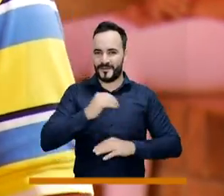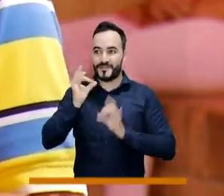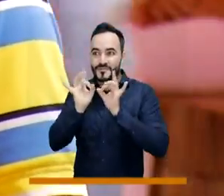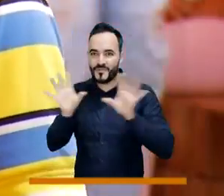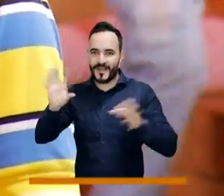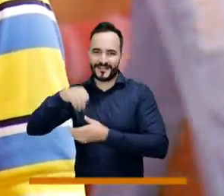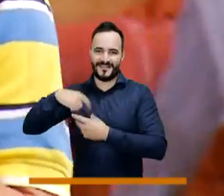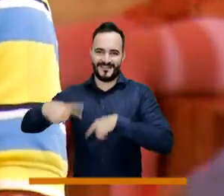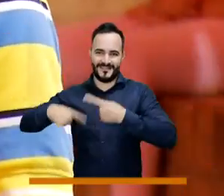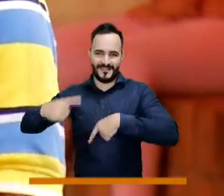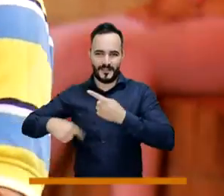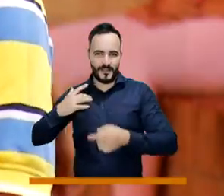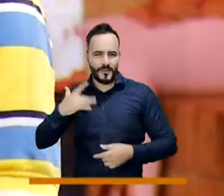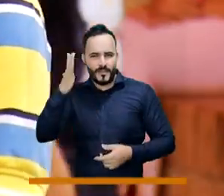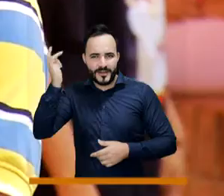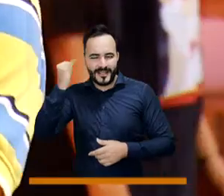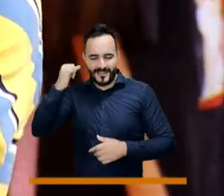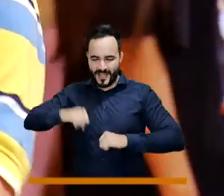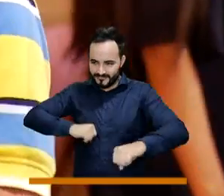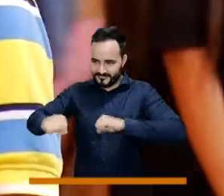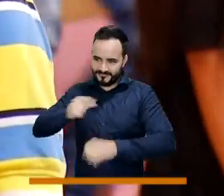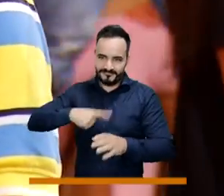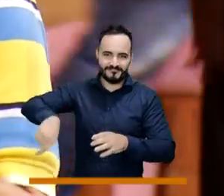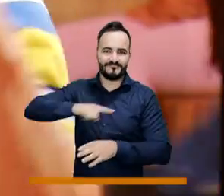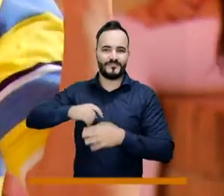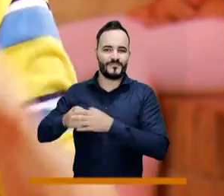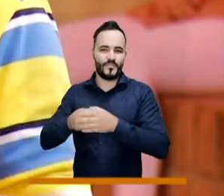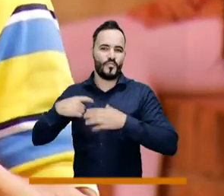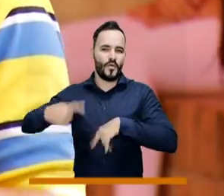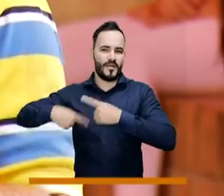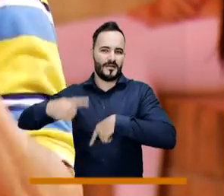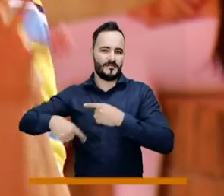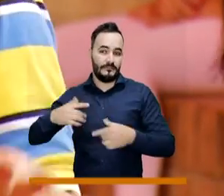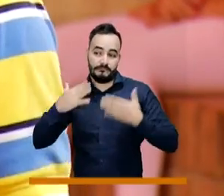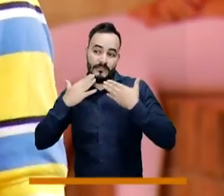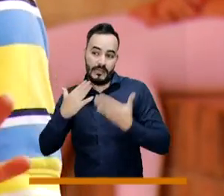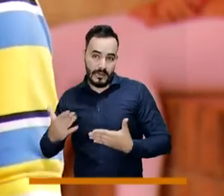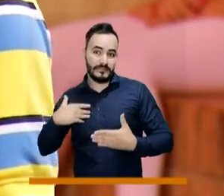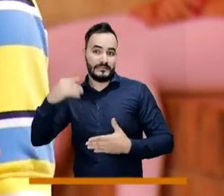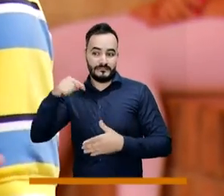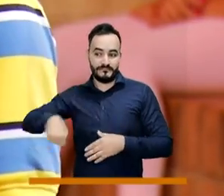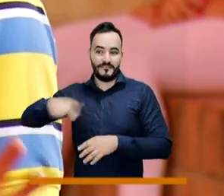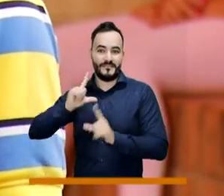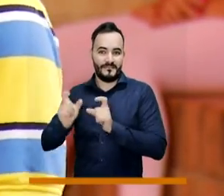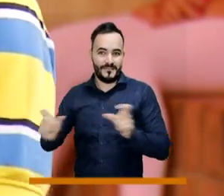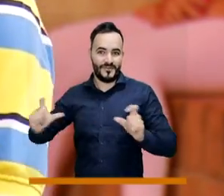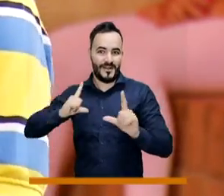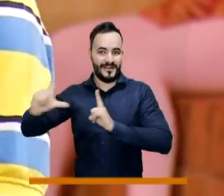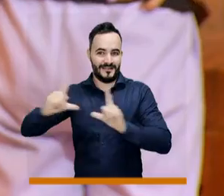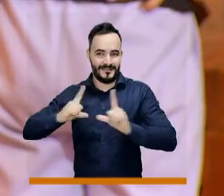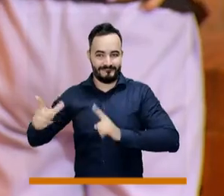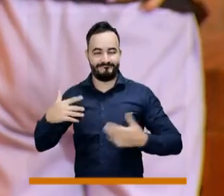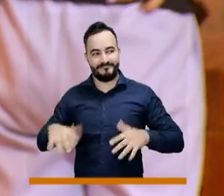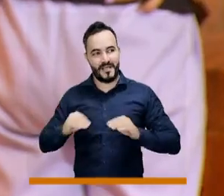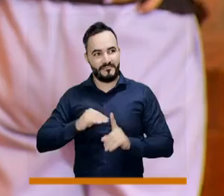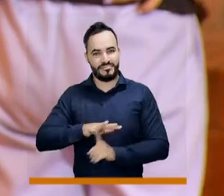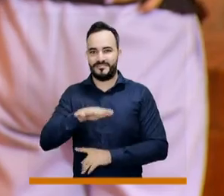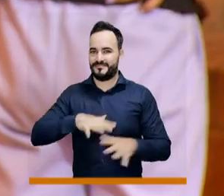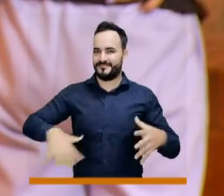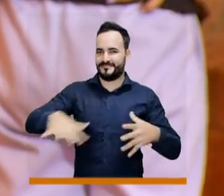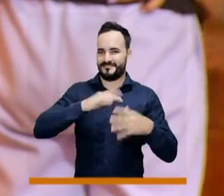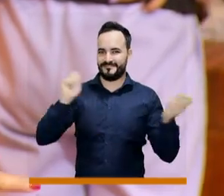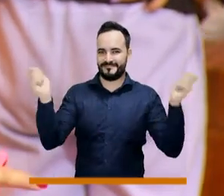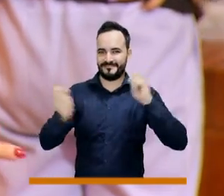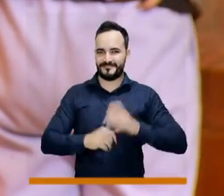netamente social y comunitaria, soñada, pensada y ayudada a construir desde el pensamiento y las necesidades de la comunidad de Moravia. Eso me parece